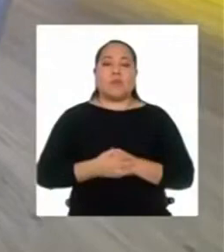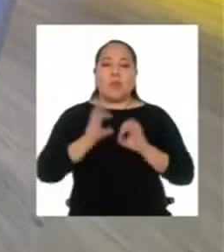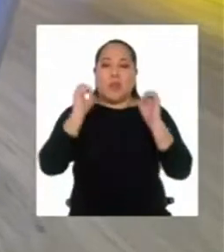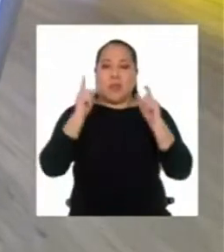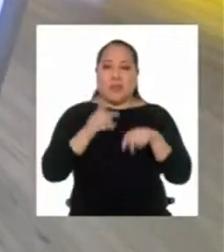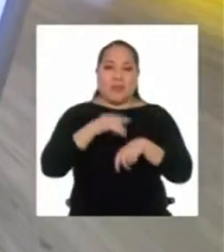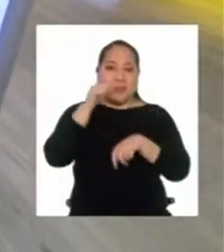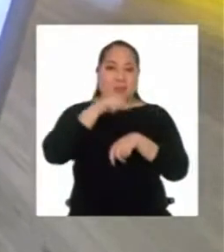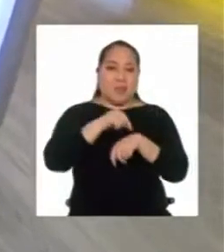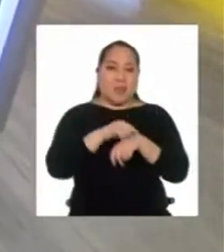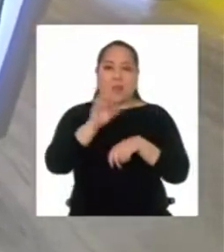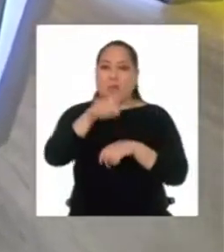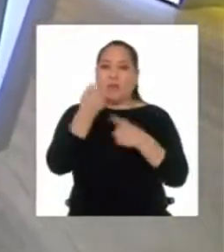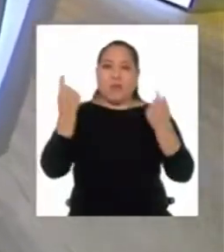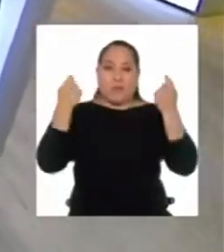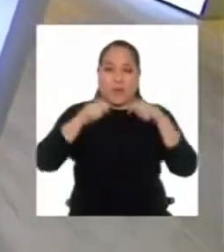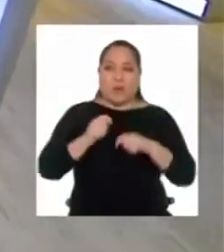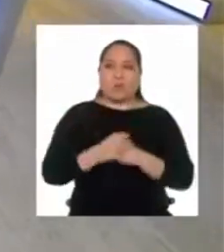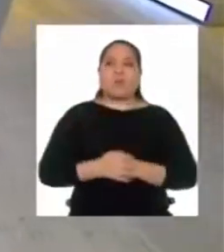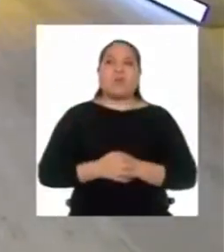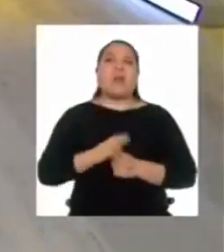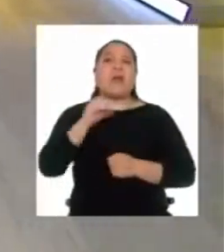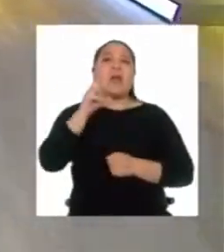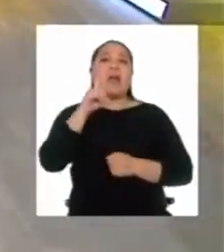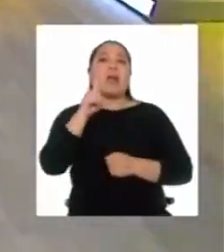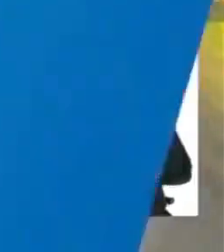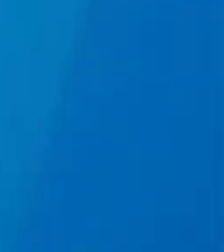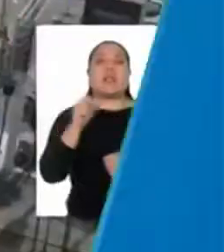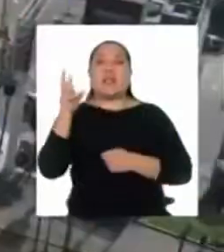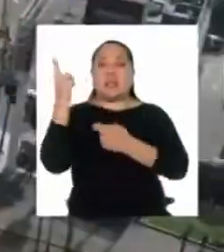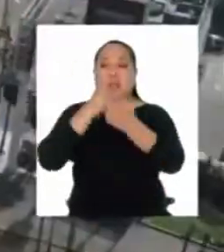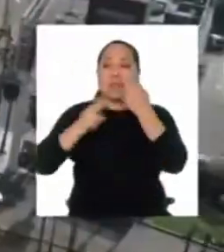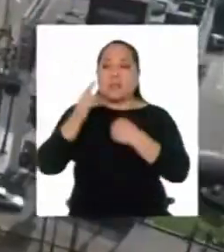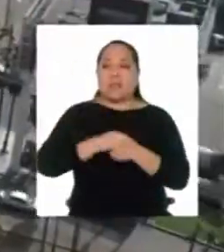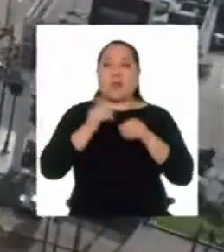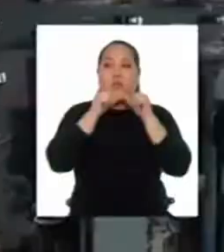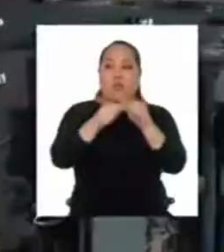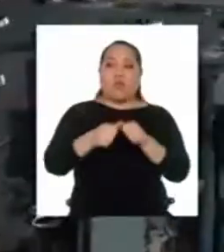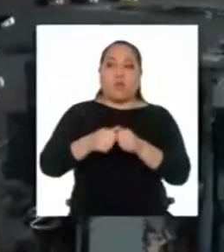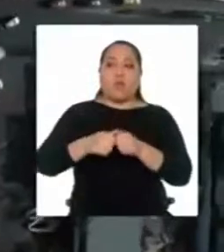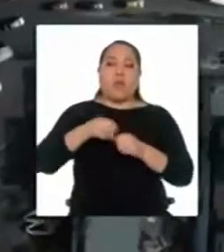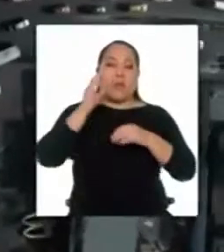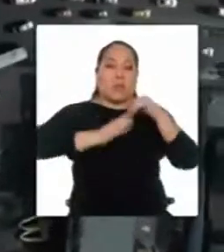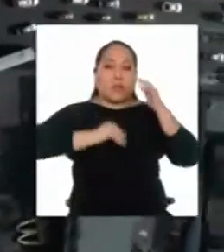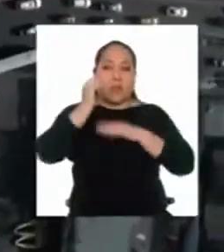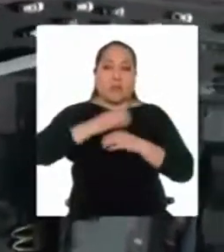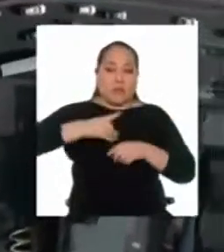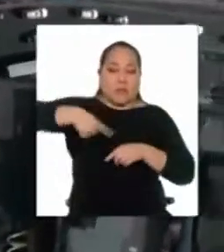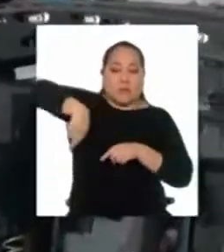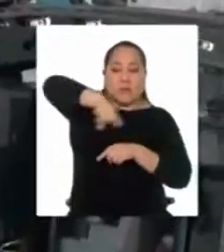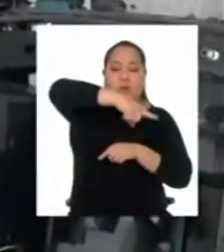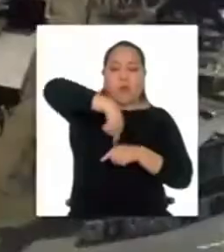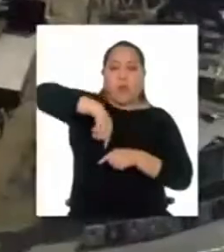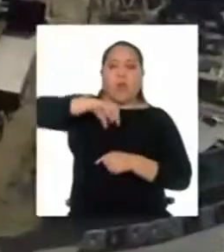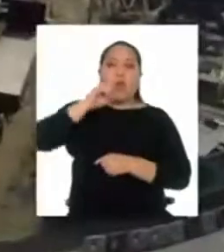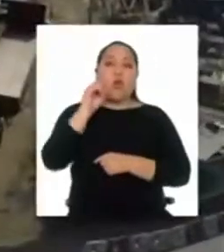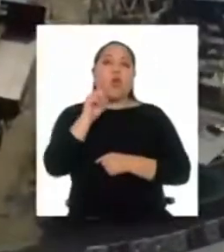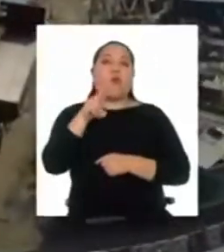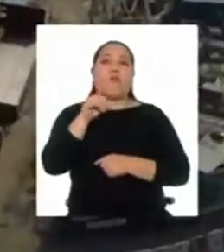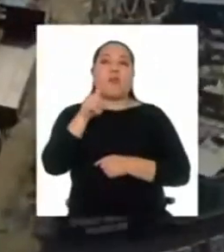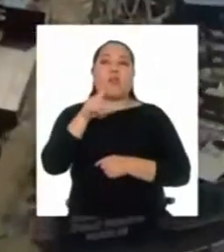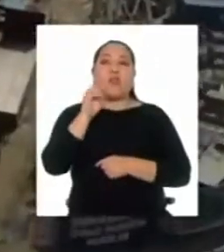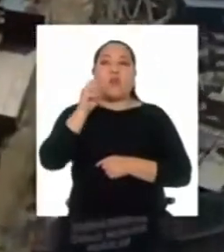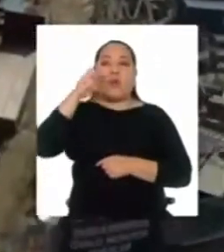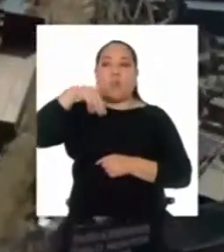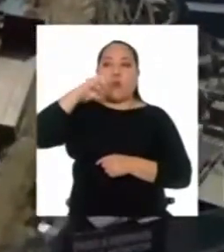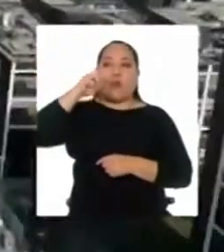Muy bien, momento de otra pausa comercial, Enrique. Carla, regresamos de inmediato porque continúan las obras en el óvalo monitor. Conozca hasta cuándo tiempo se podrá